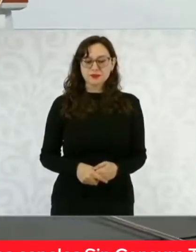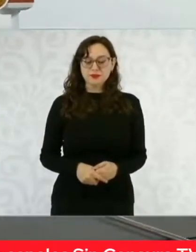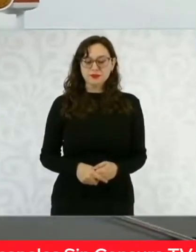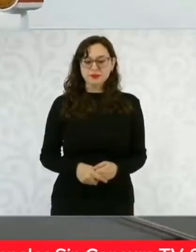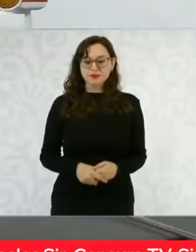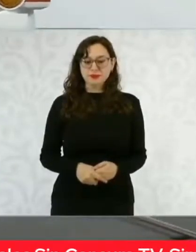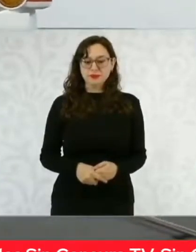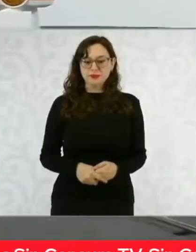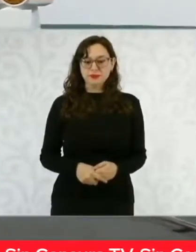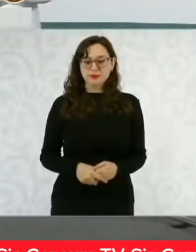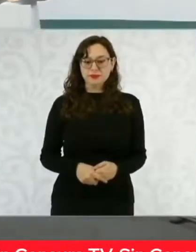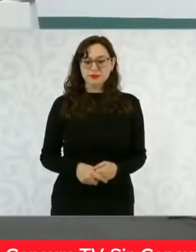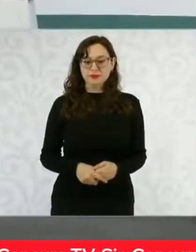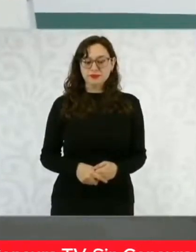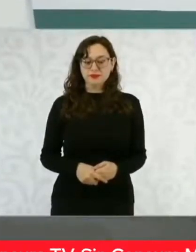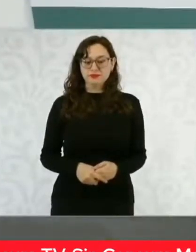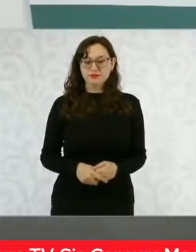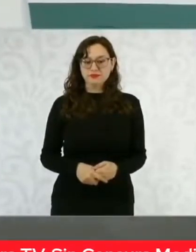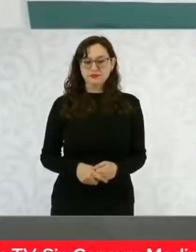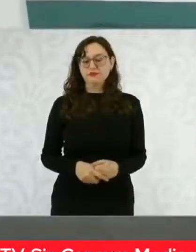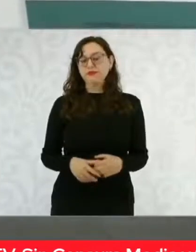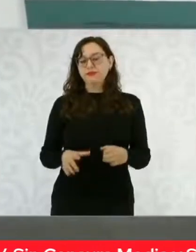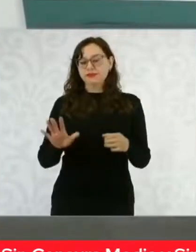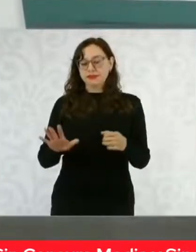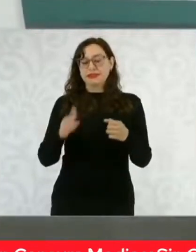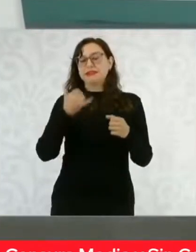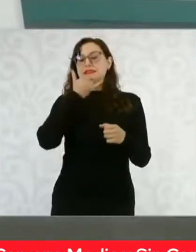Después de Octavio vamos a tener una